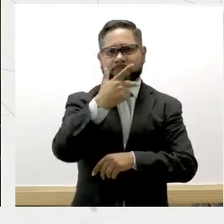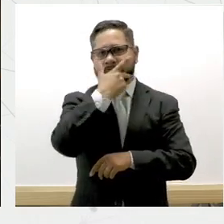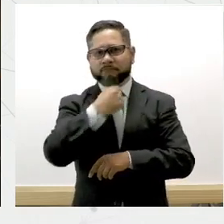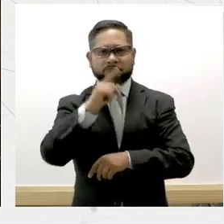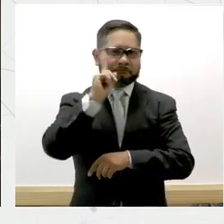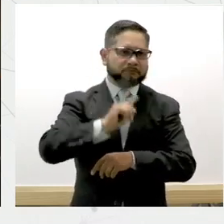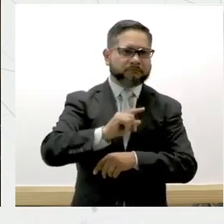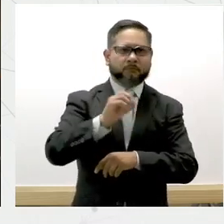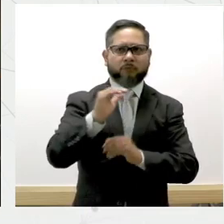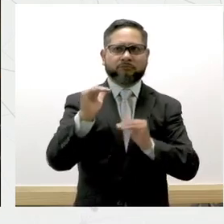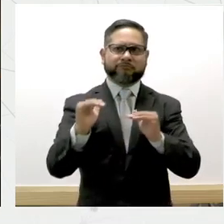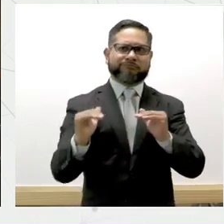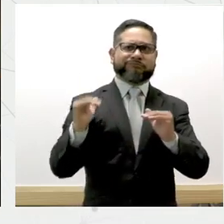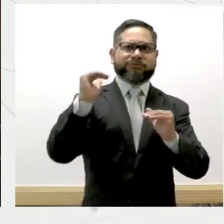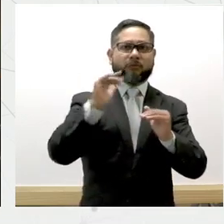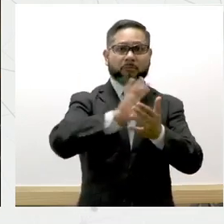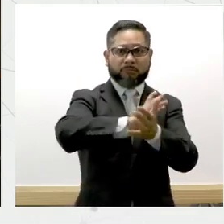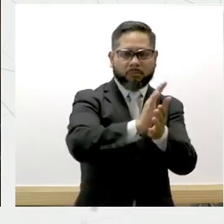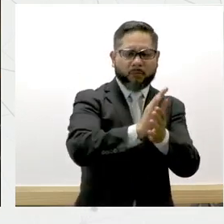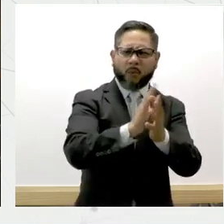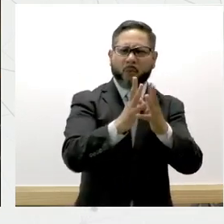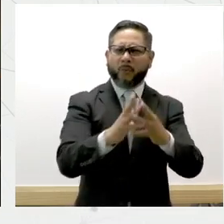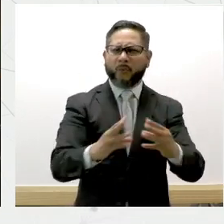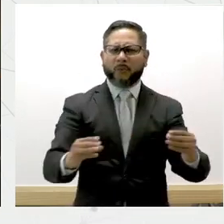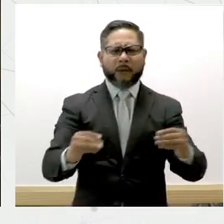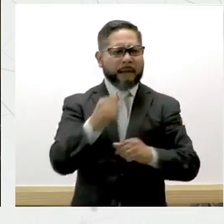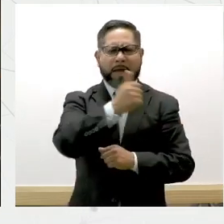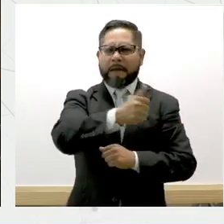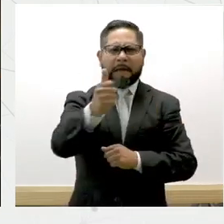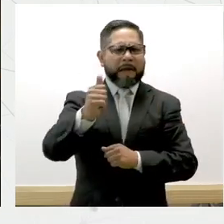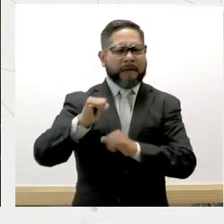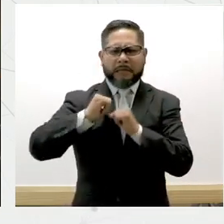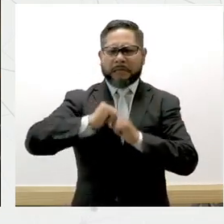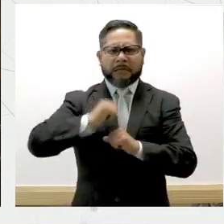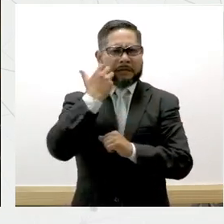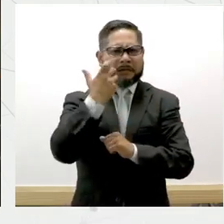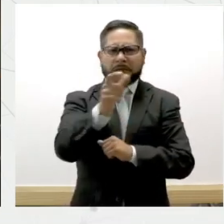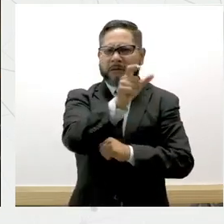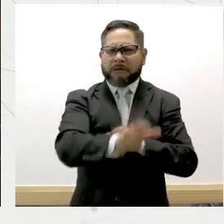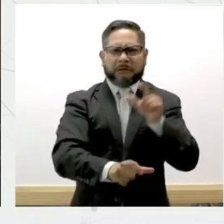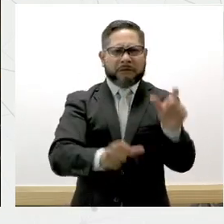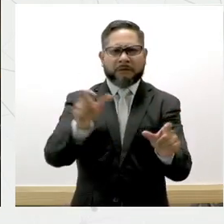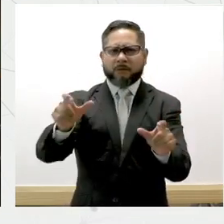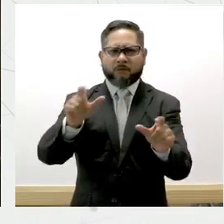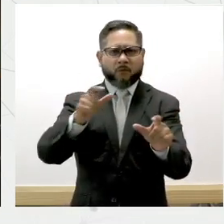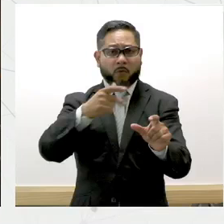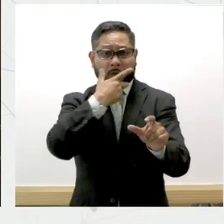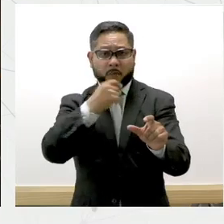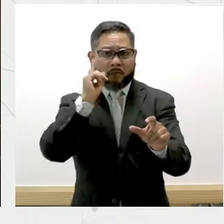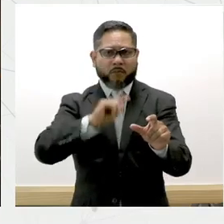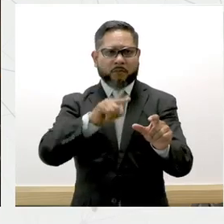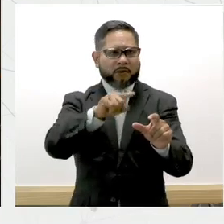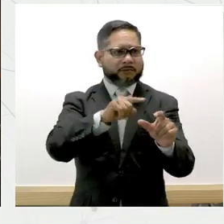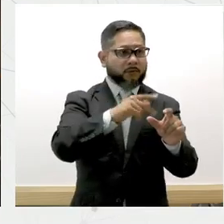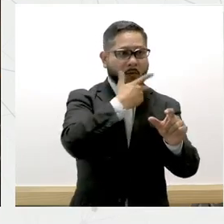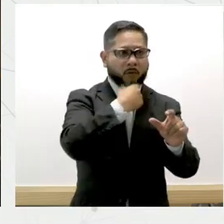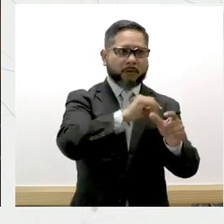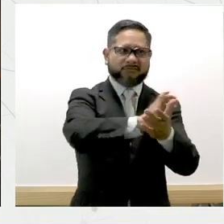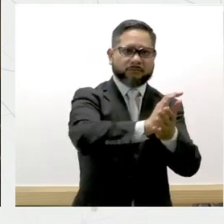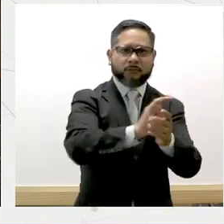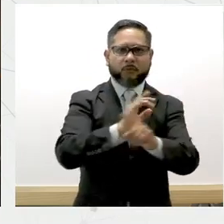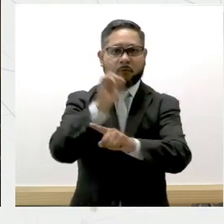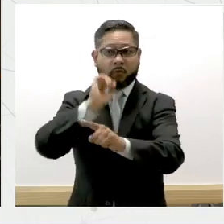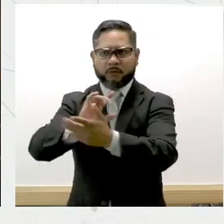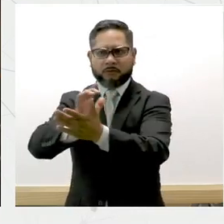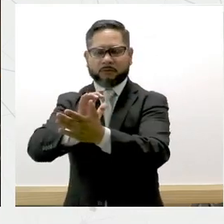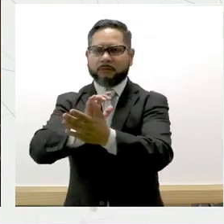no hay discriminación, en la que a cada persona se le permite ocupar el rol que le corresponde, hombre o mujer, sin ningún tipo de discriminación, y participar